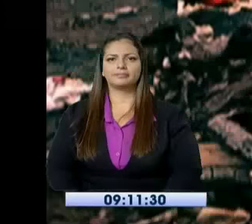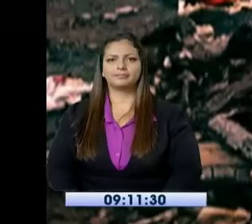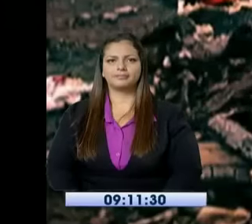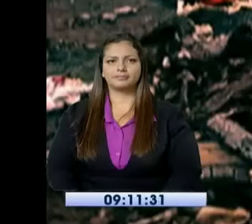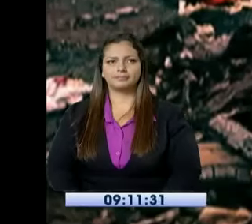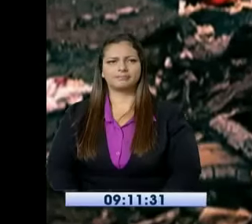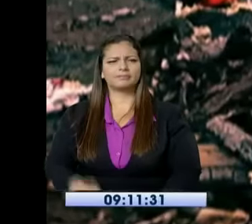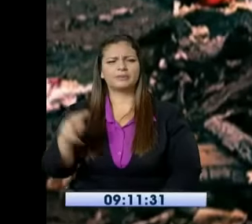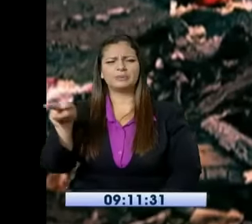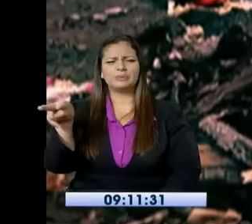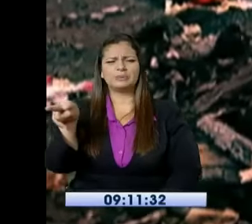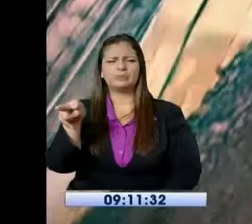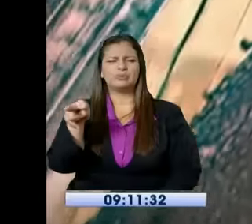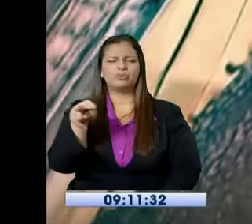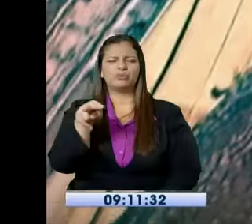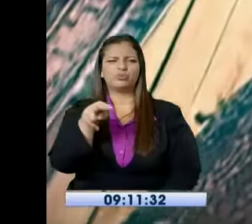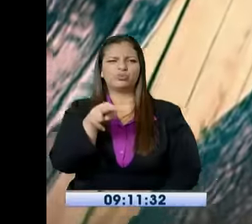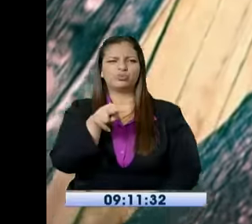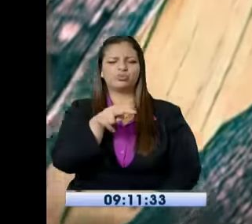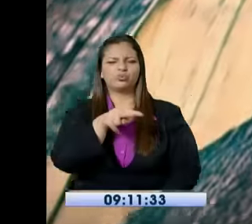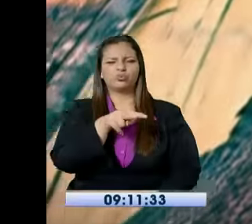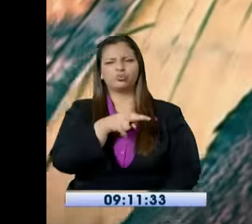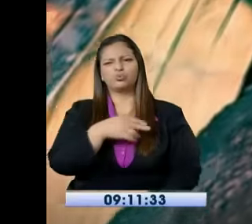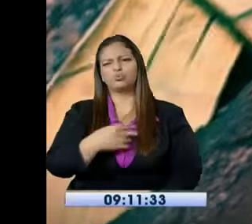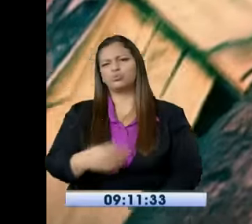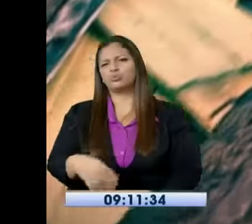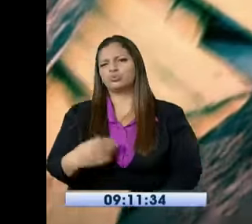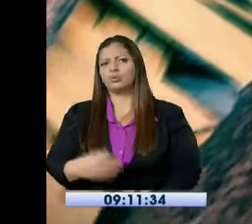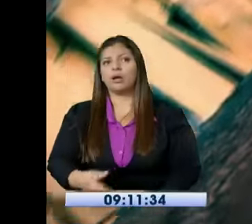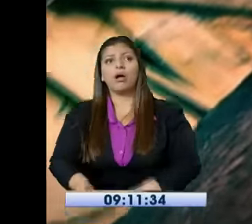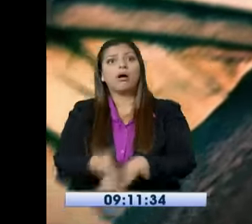Aquí se observa lo que el fuego se llevó.